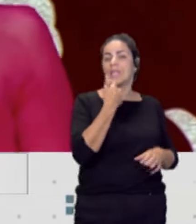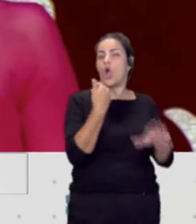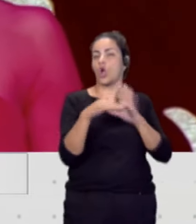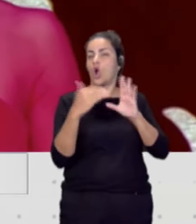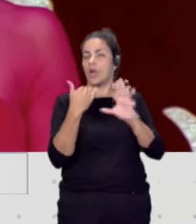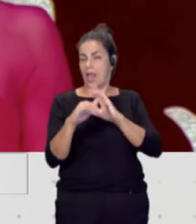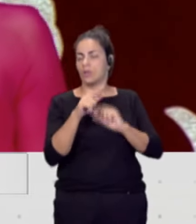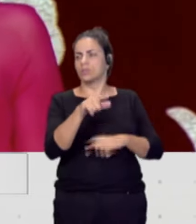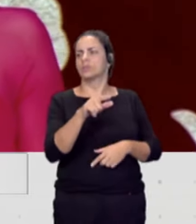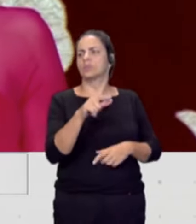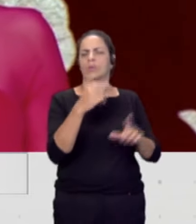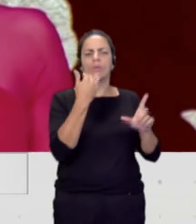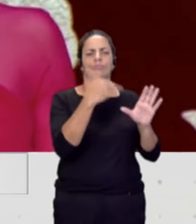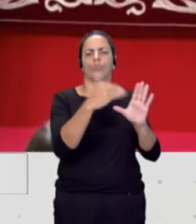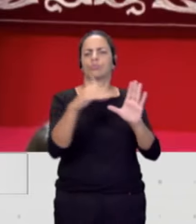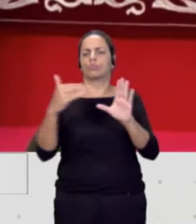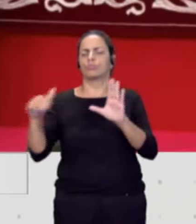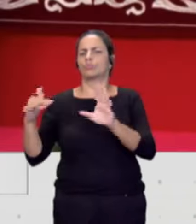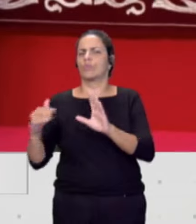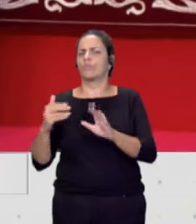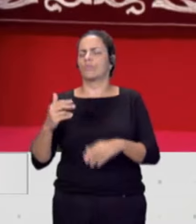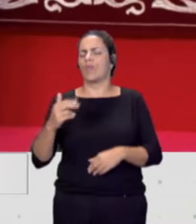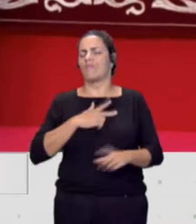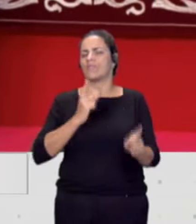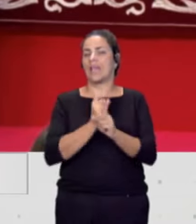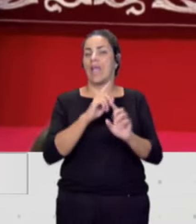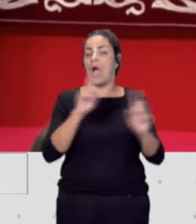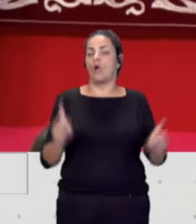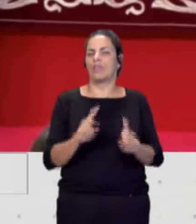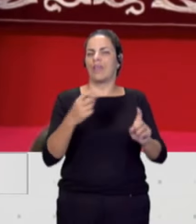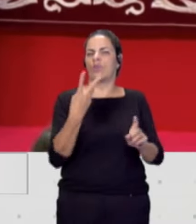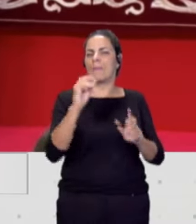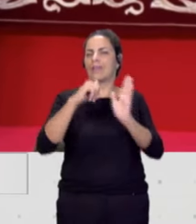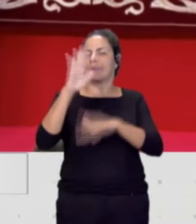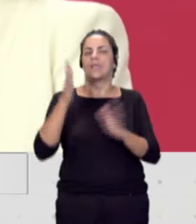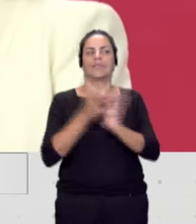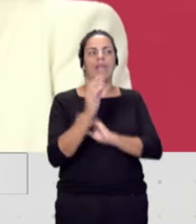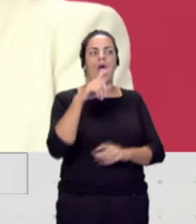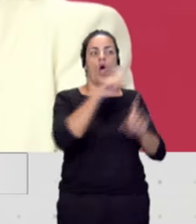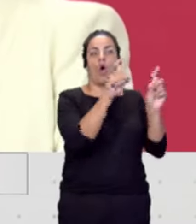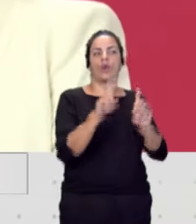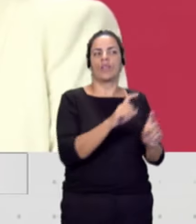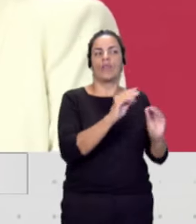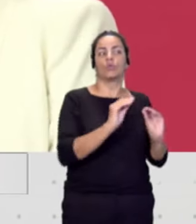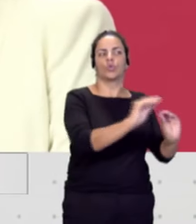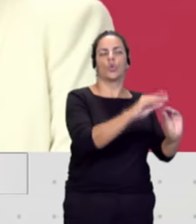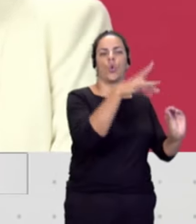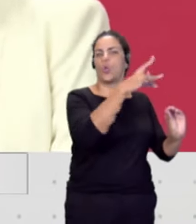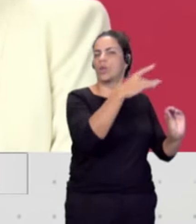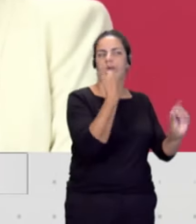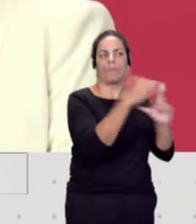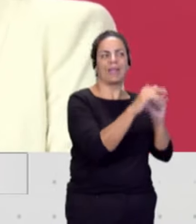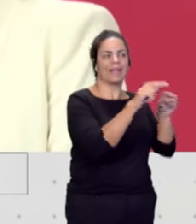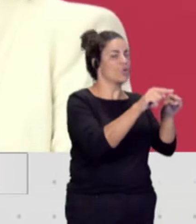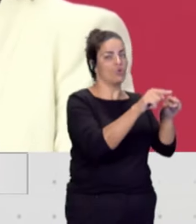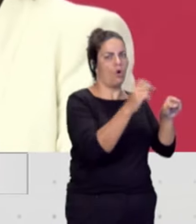a más de 20 ordenadores de la Fiscalía. No llegó solamente al de García Ortiz. Pero es que ese es el problema.